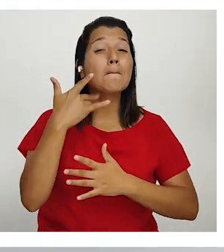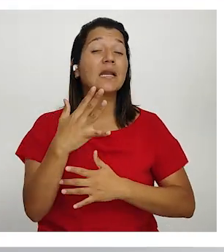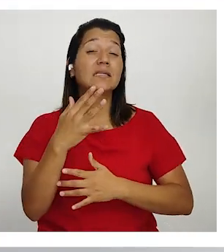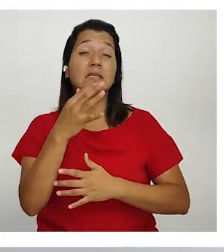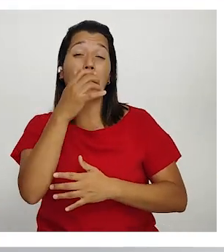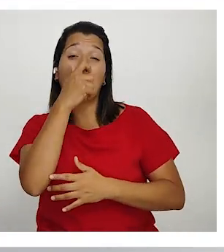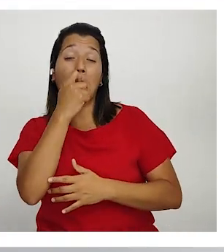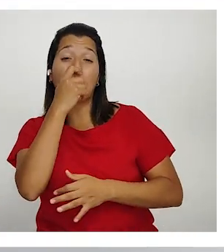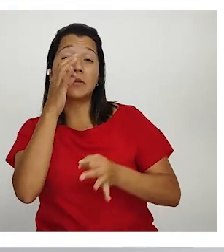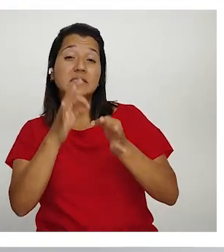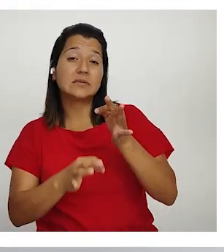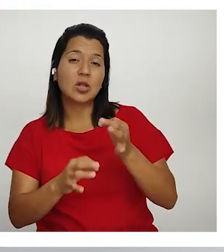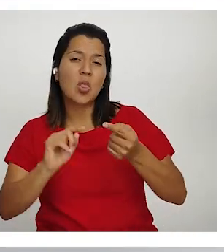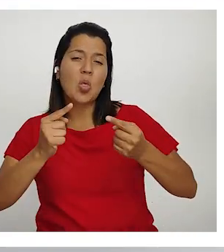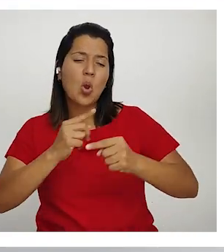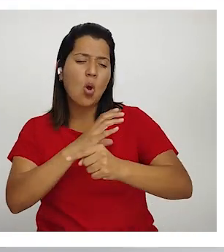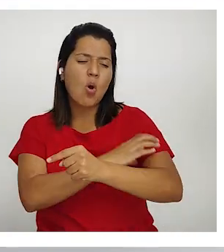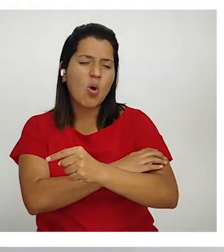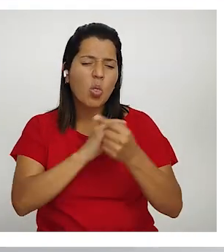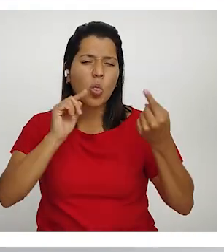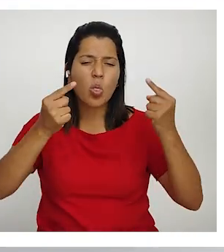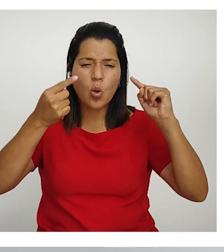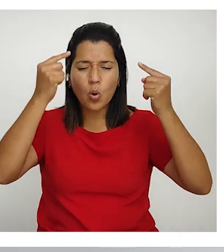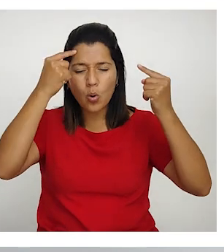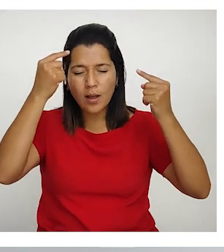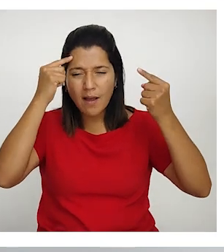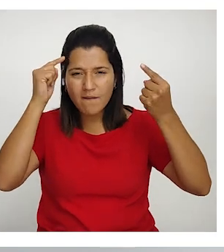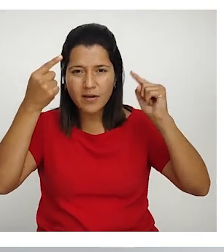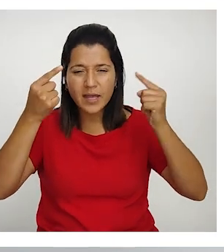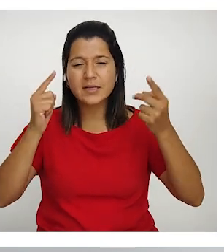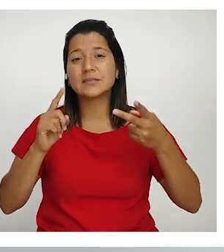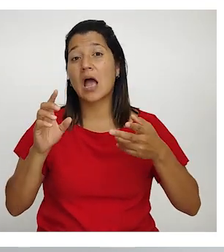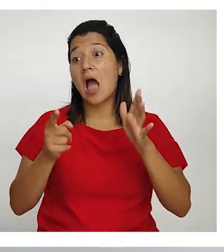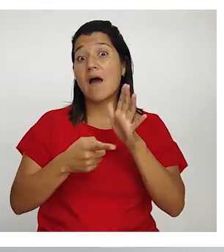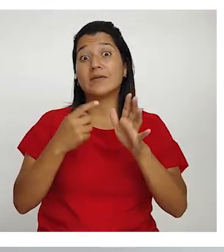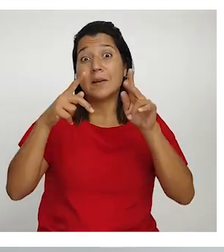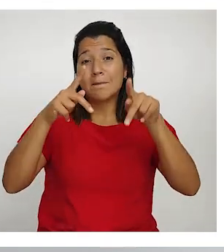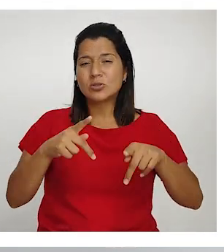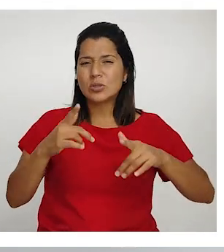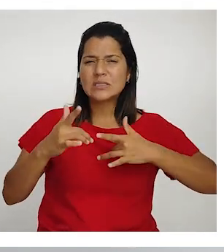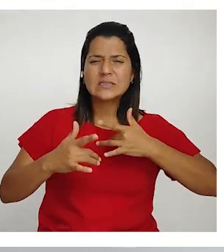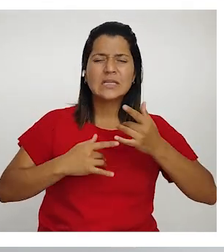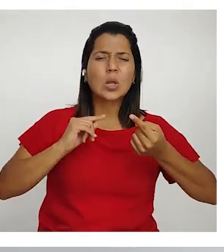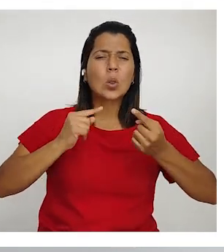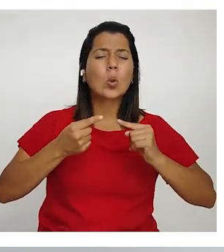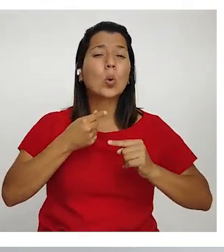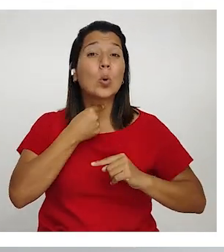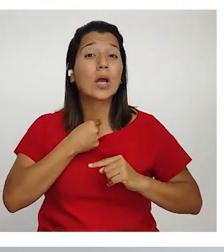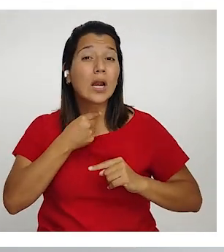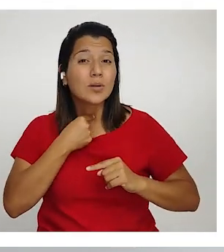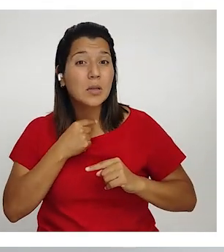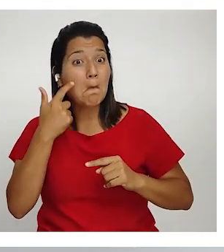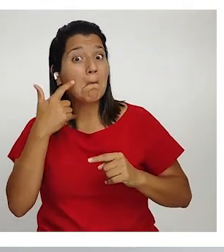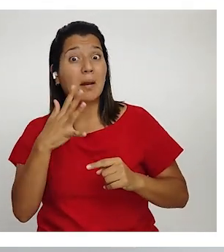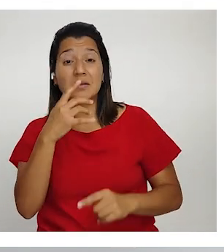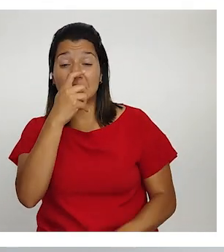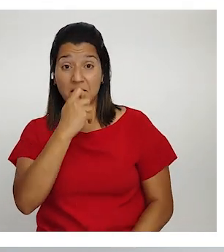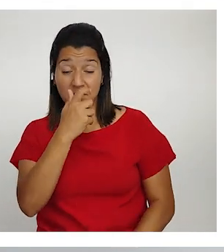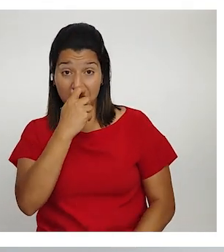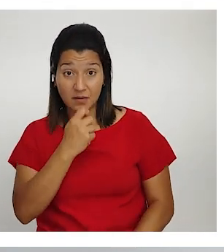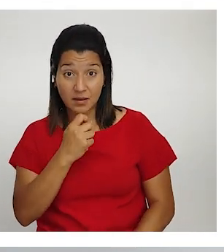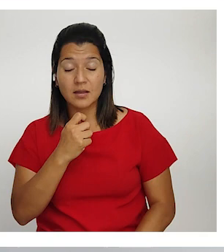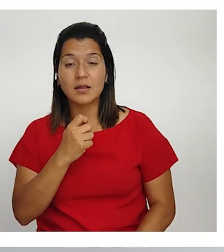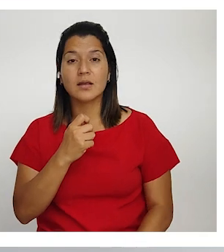los dolores musculares, el dolor de cabeza, incluso hay personas que experimentan dolor de garganta. Son síntomas muy parecidos a la